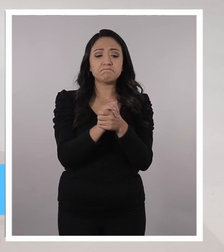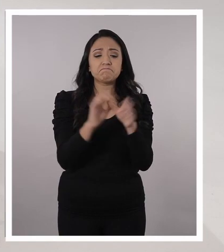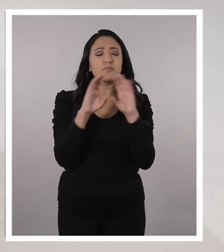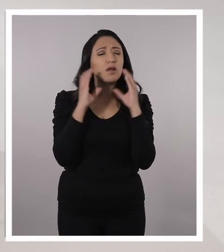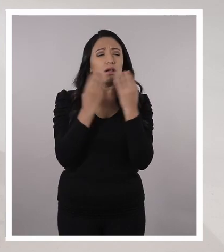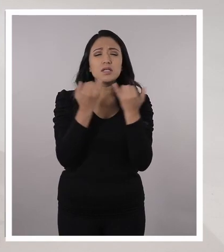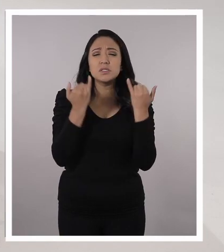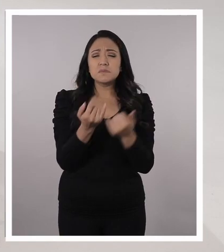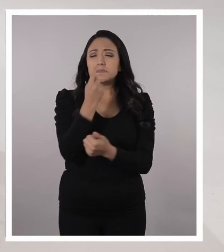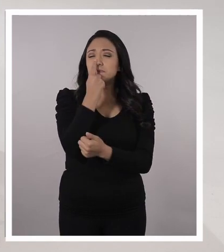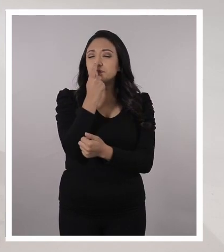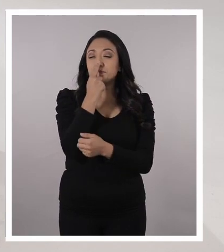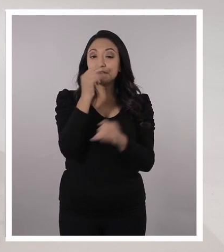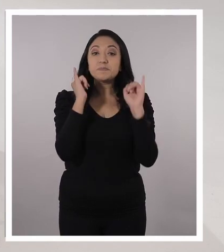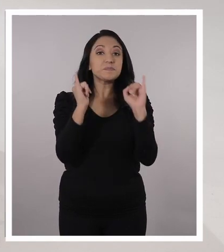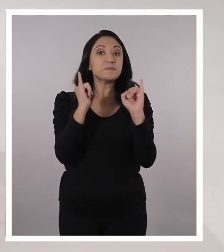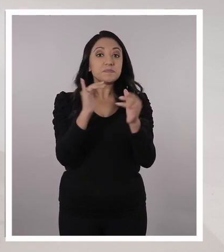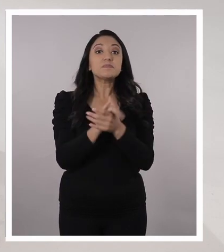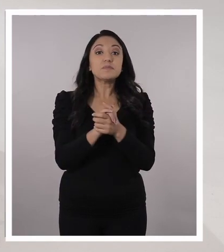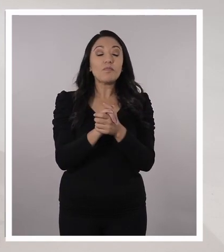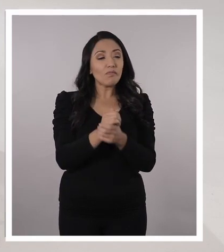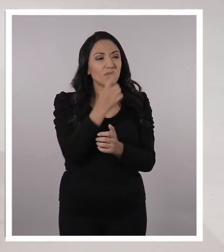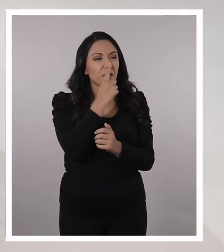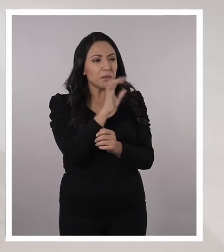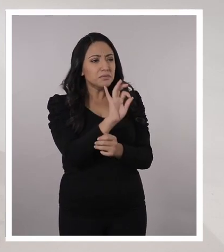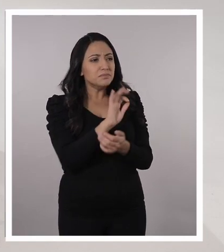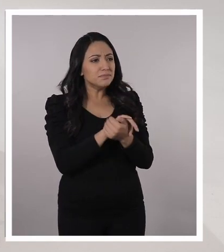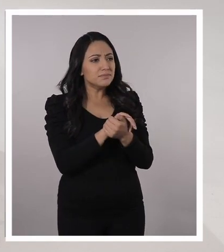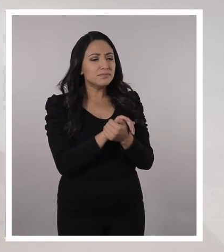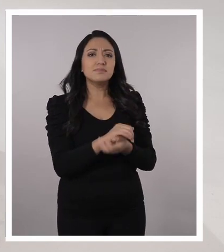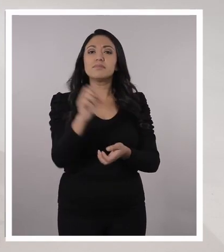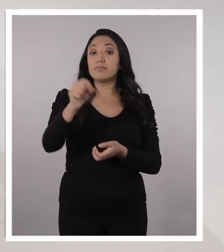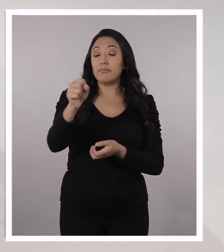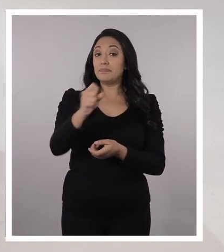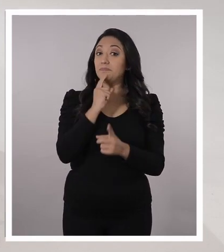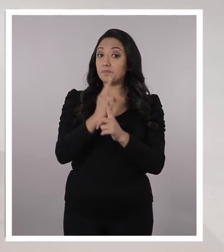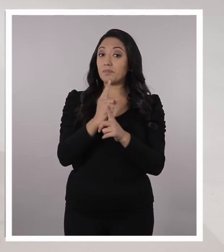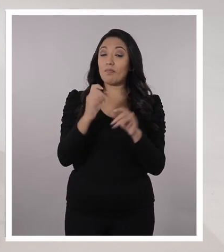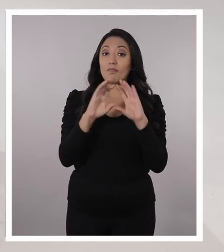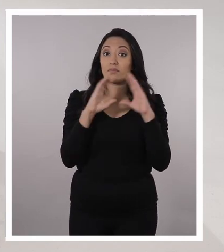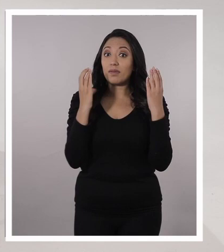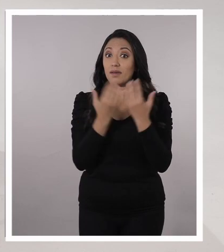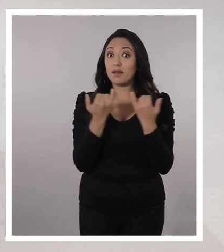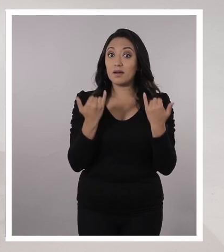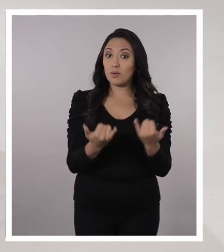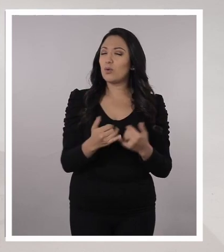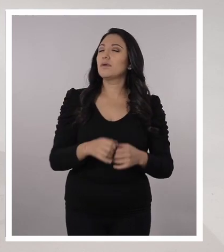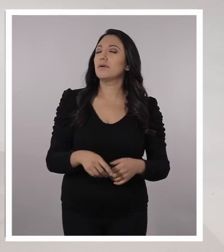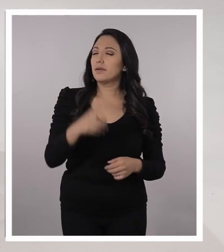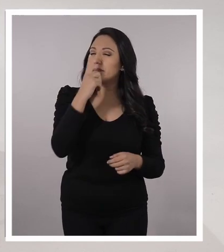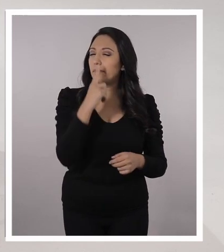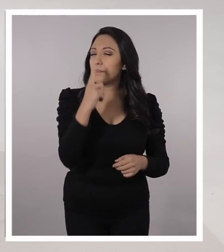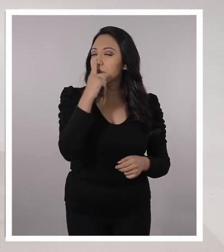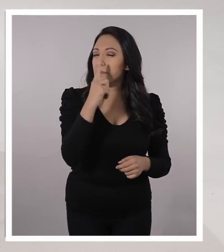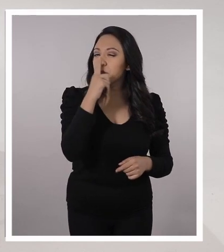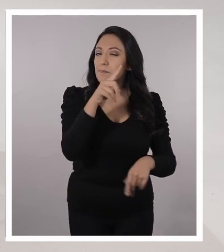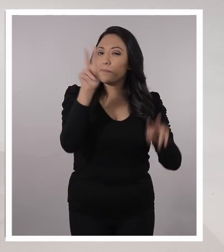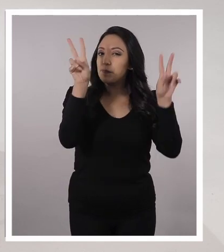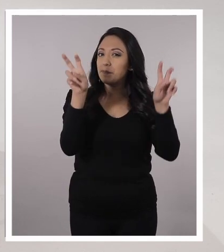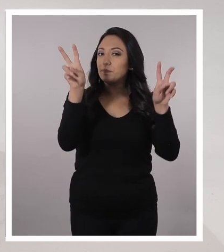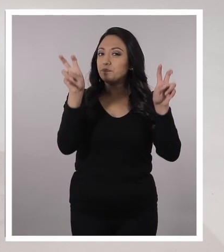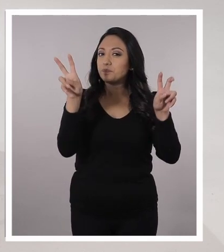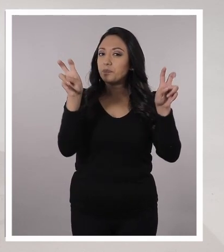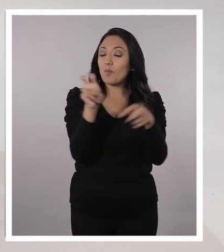Profe, la clase de hoy estuvo súper divertida y muy interesante. Así es, chicos, ¿qué les pareció la clase en la que hablamos de estos temas tan